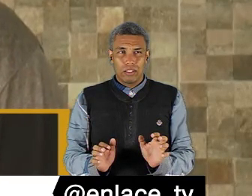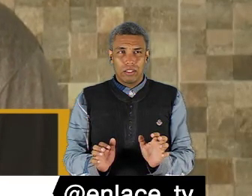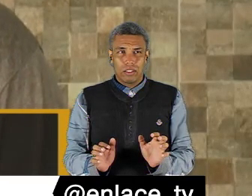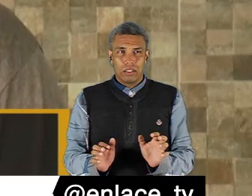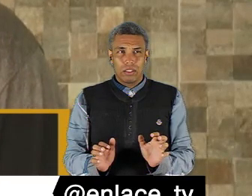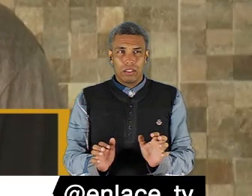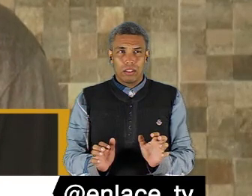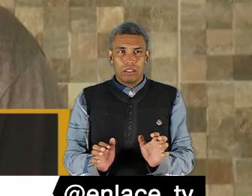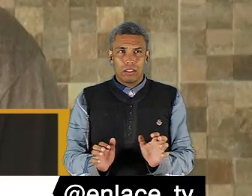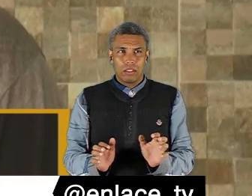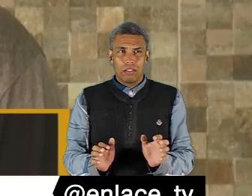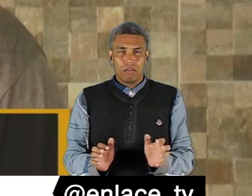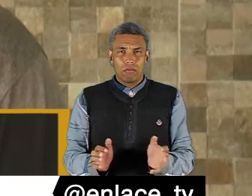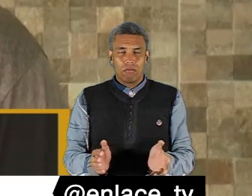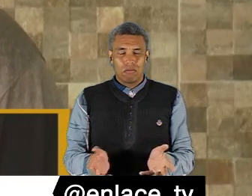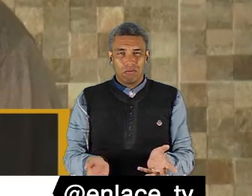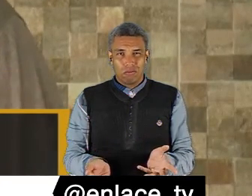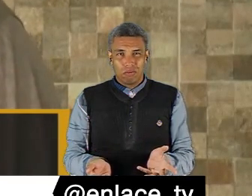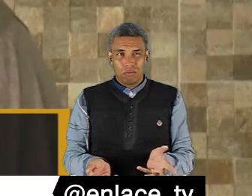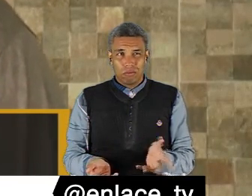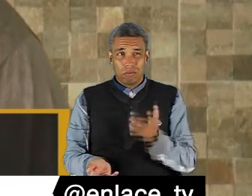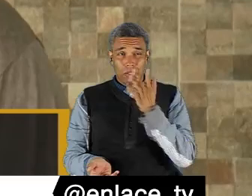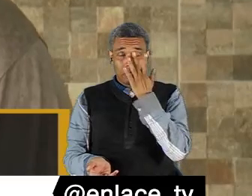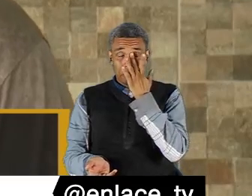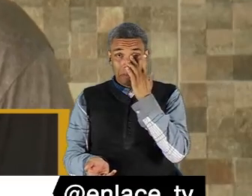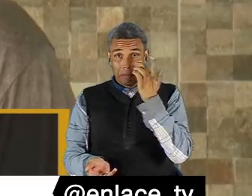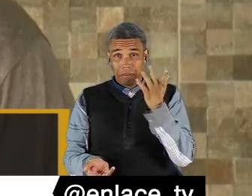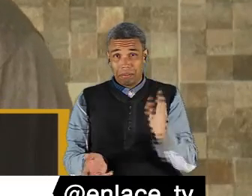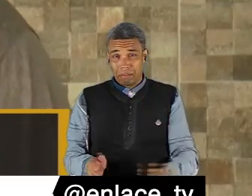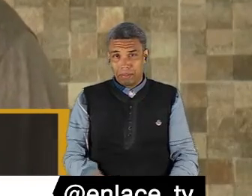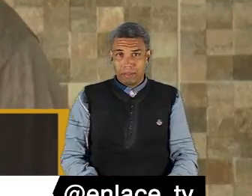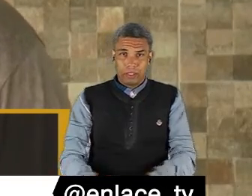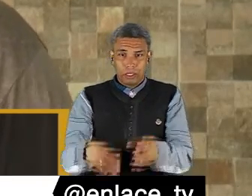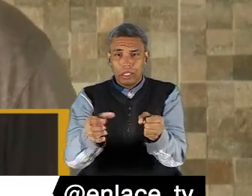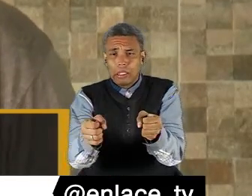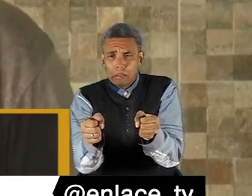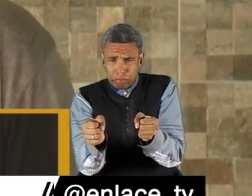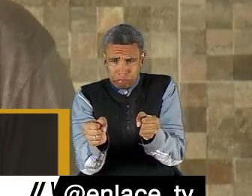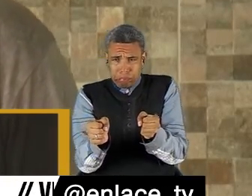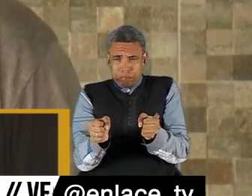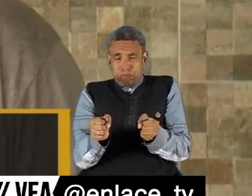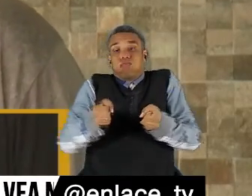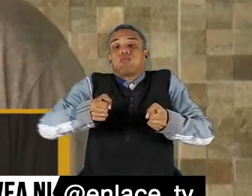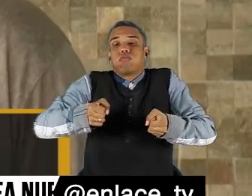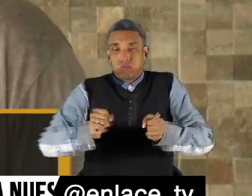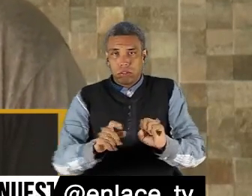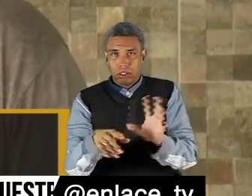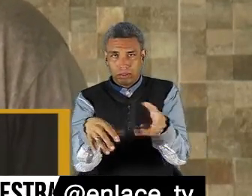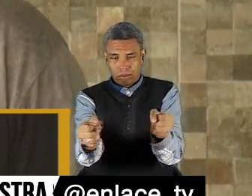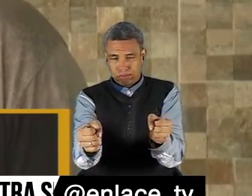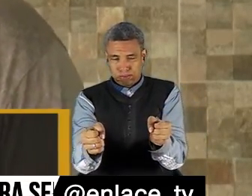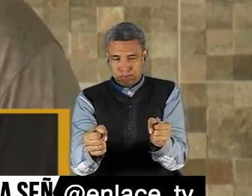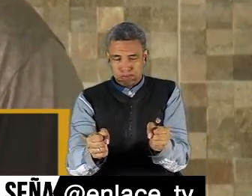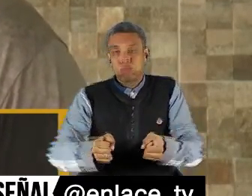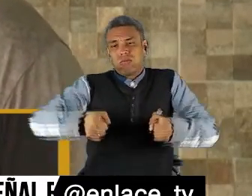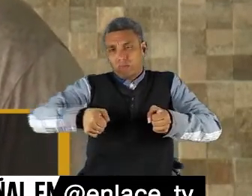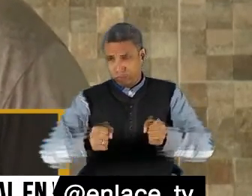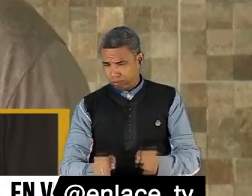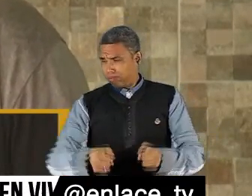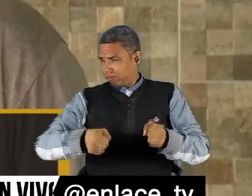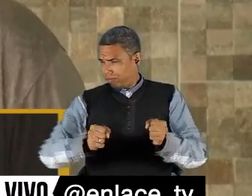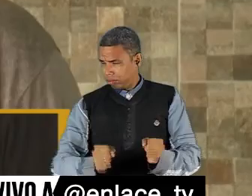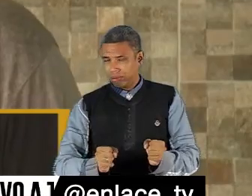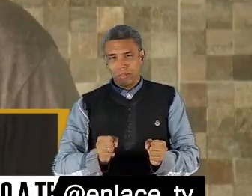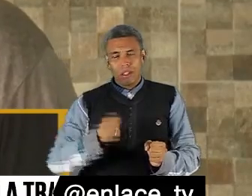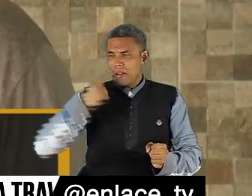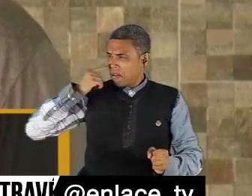él sintió que el carro da un bote como si hubiera golpeado algo. Inicialmente pensó que era una piedra porque ahí los niños